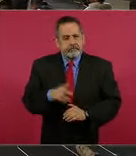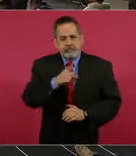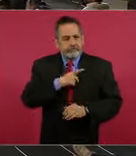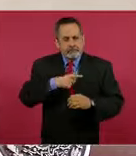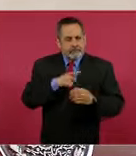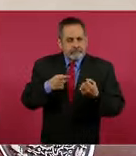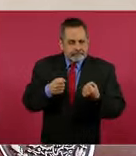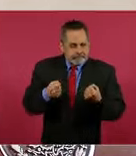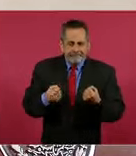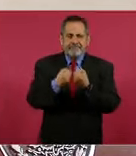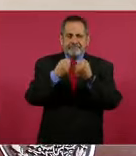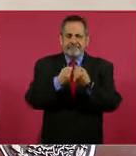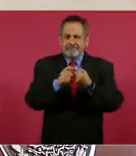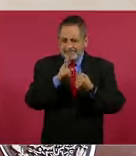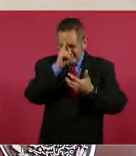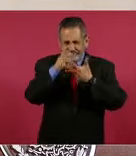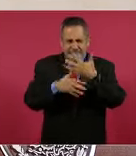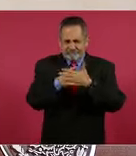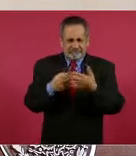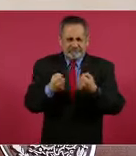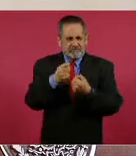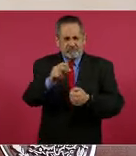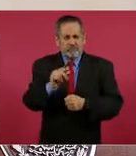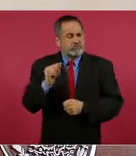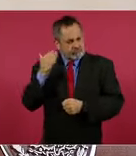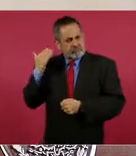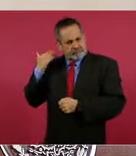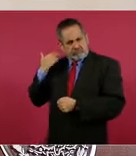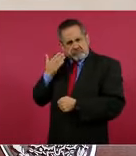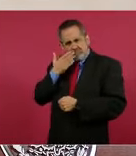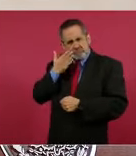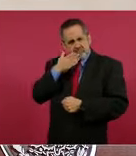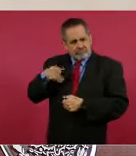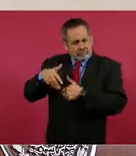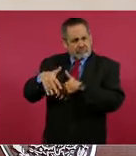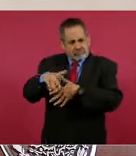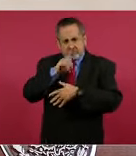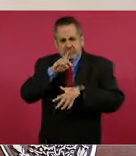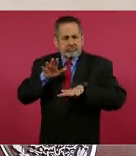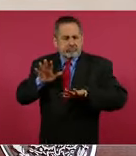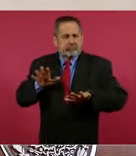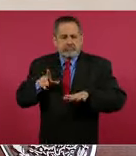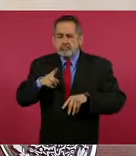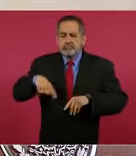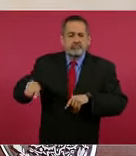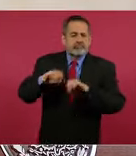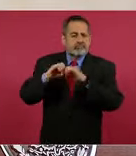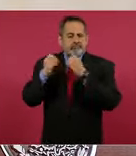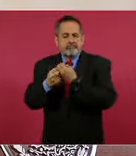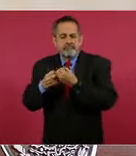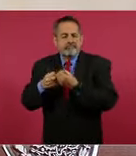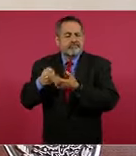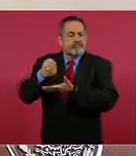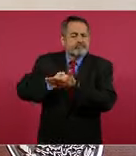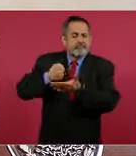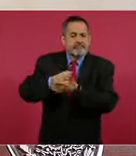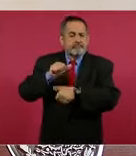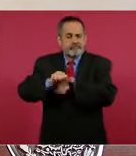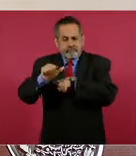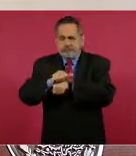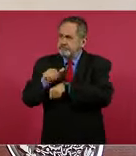confrontación, que no haya violencia. Ahora lo hicieron bien porque las organizaciones obreras en Argentina